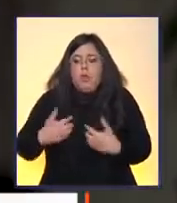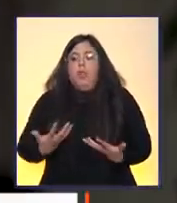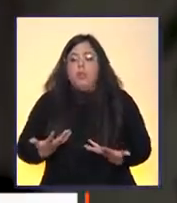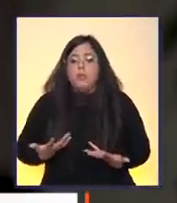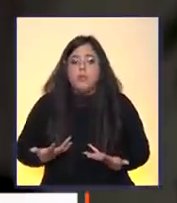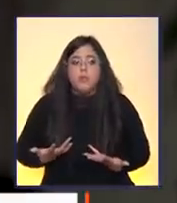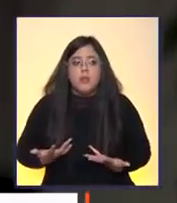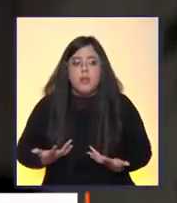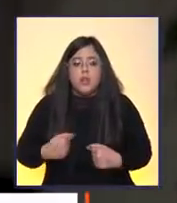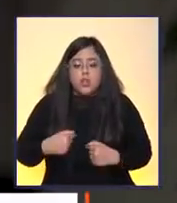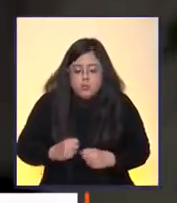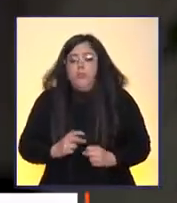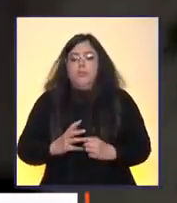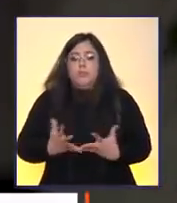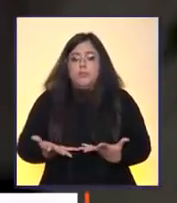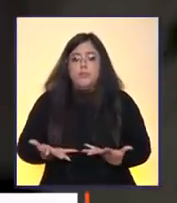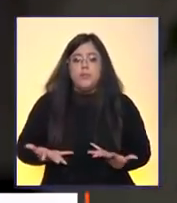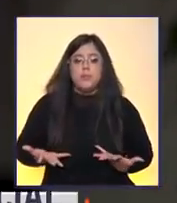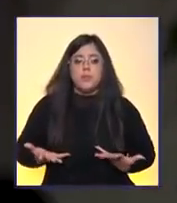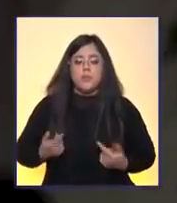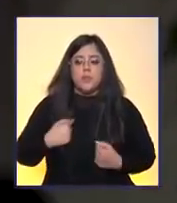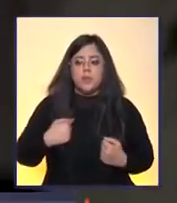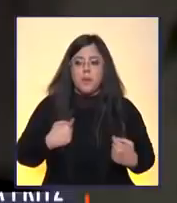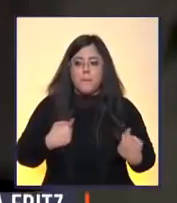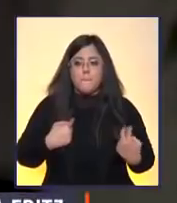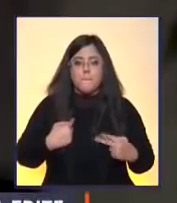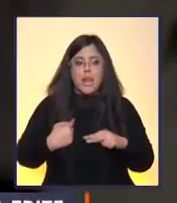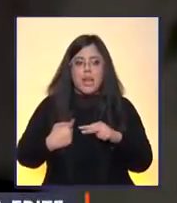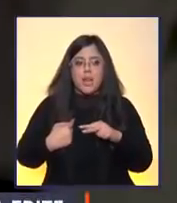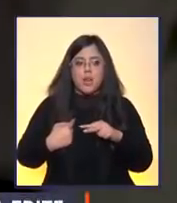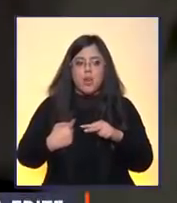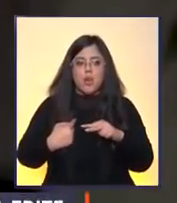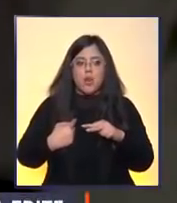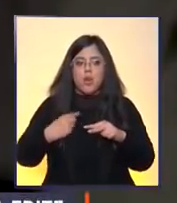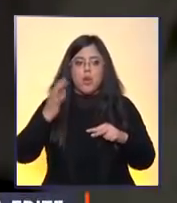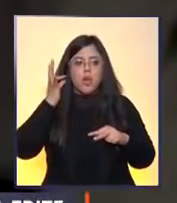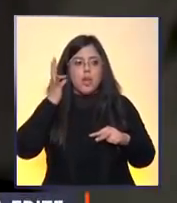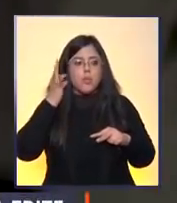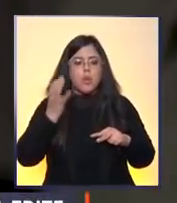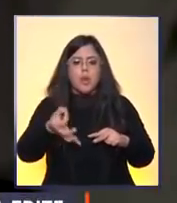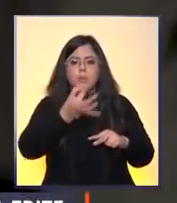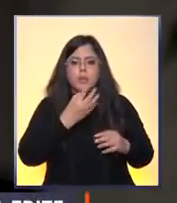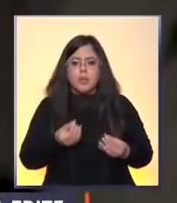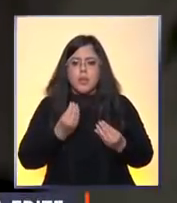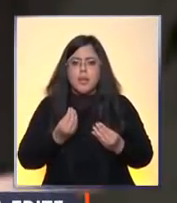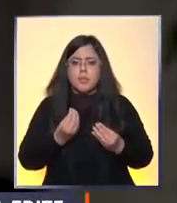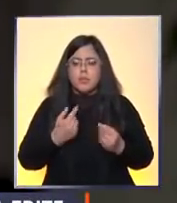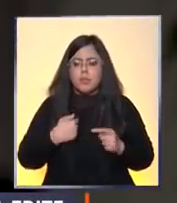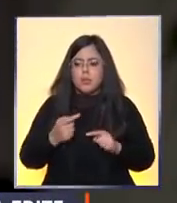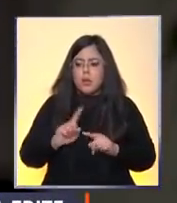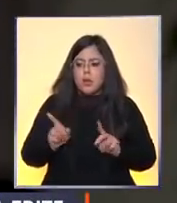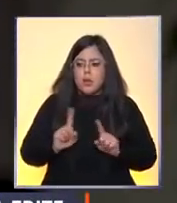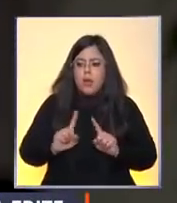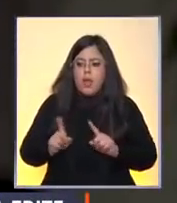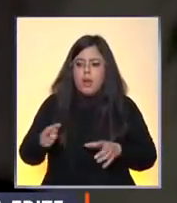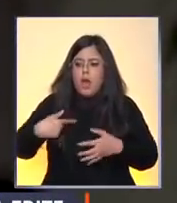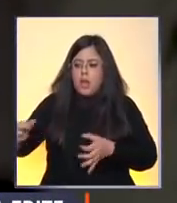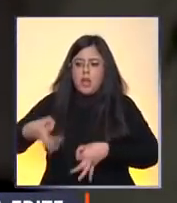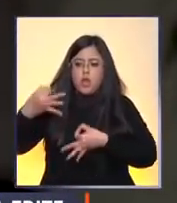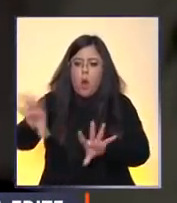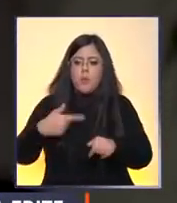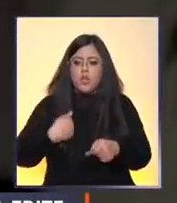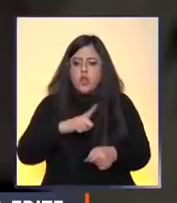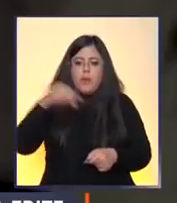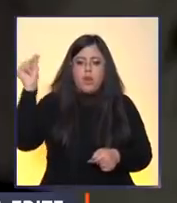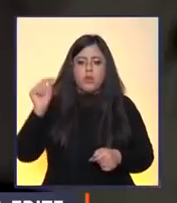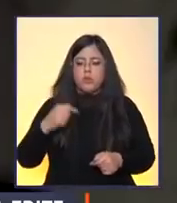Y me enderezo y lo quedo mirando y me dice la señora, ¿qué le pasó? Y yo le dije, no, nada. Le dije, ahí está el documento, me voy. Le dije.